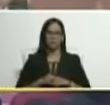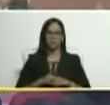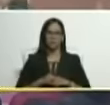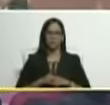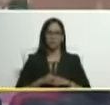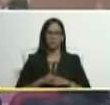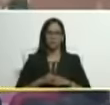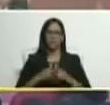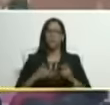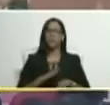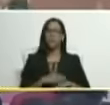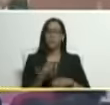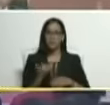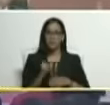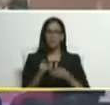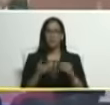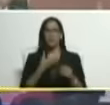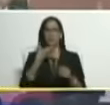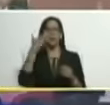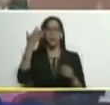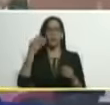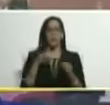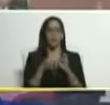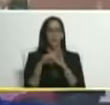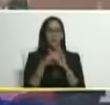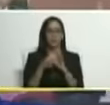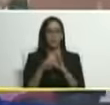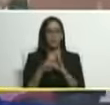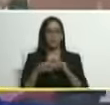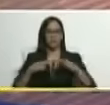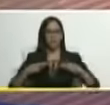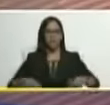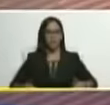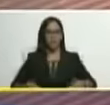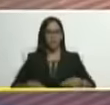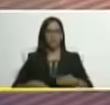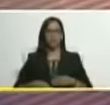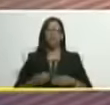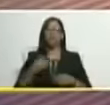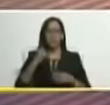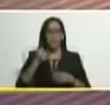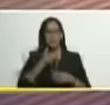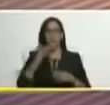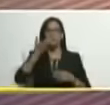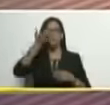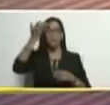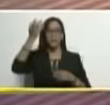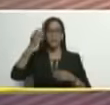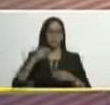Porque si hay una espiritualidad universal de la humanidad, si hay una espiritualidad